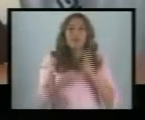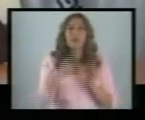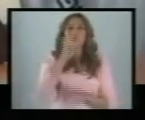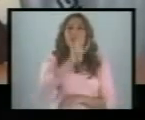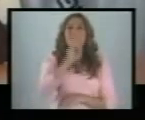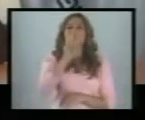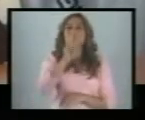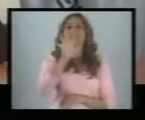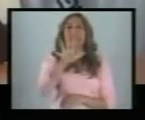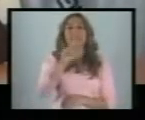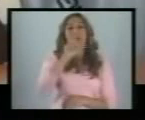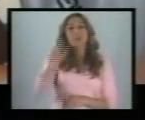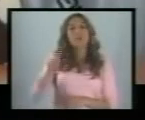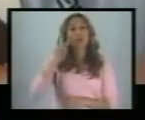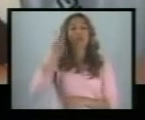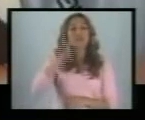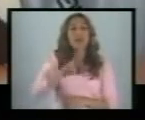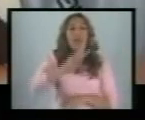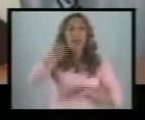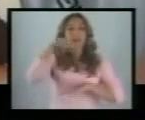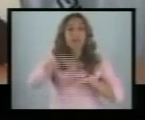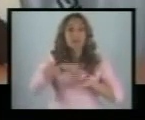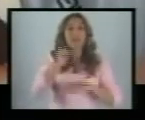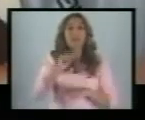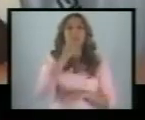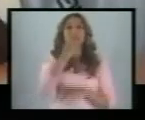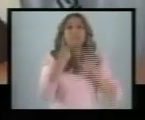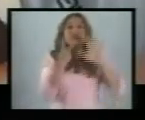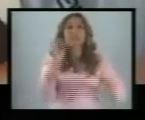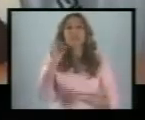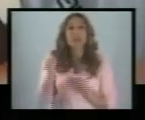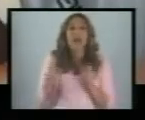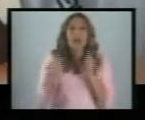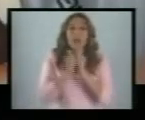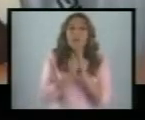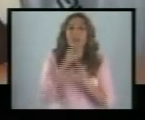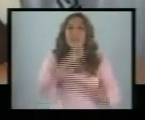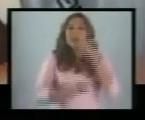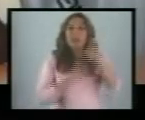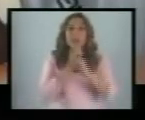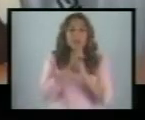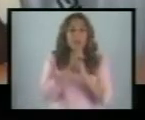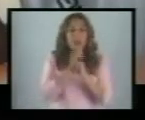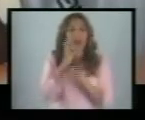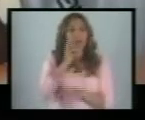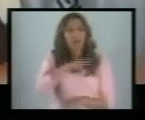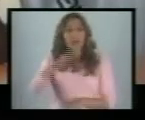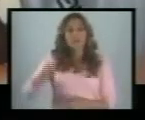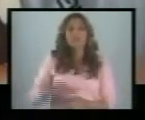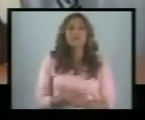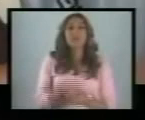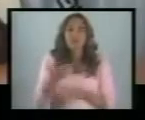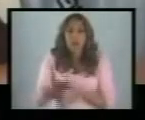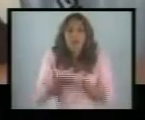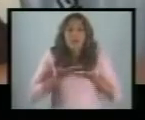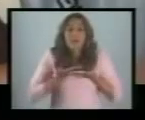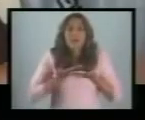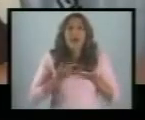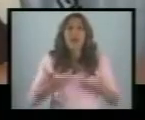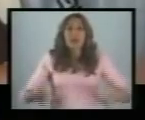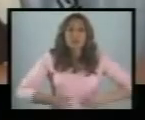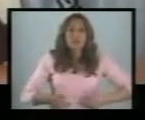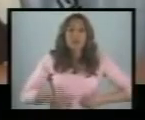3.435 observadores nacionales y 170 acompañantes internacionales que nos brindan su esfuerzo en